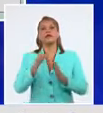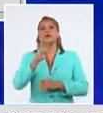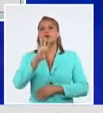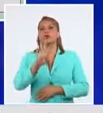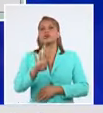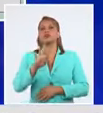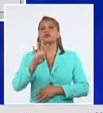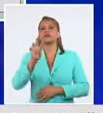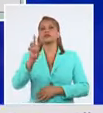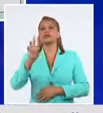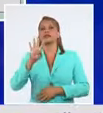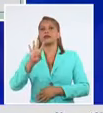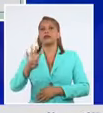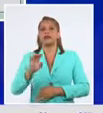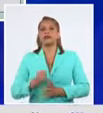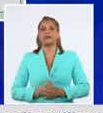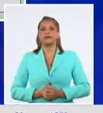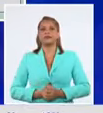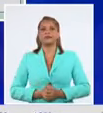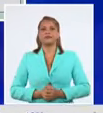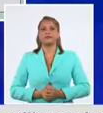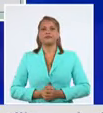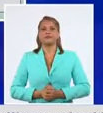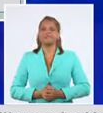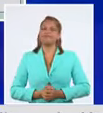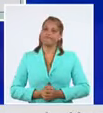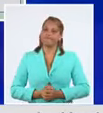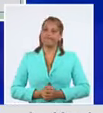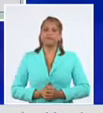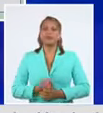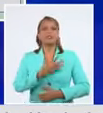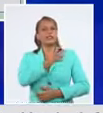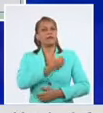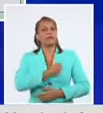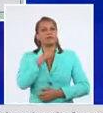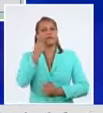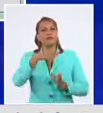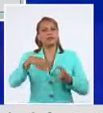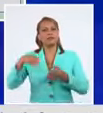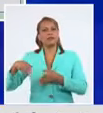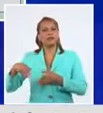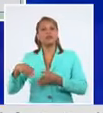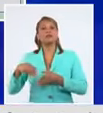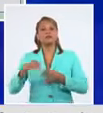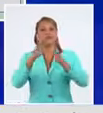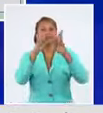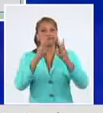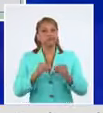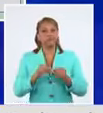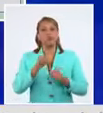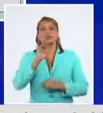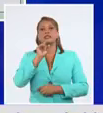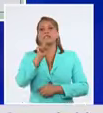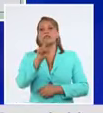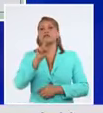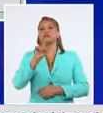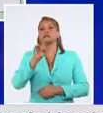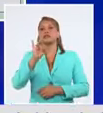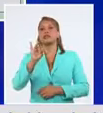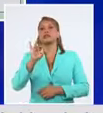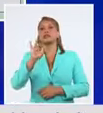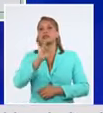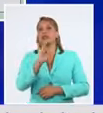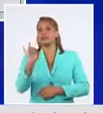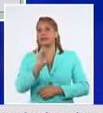7.434. Hemos tenido que lamentar el fallecimiento de 177